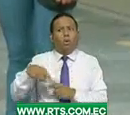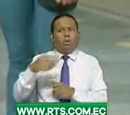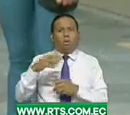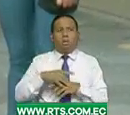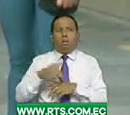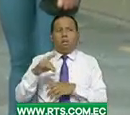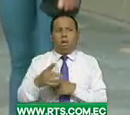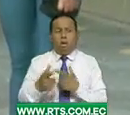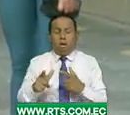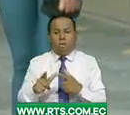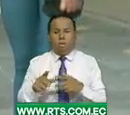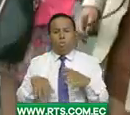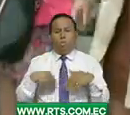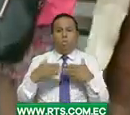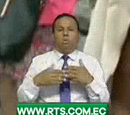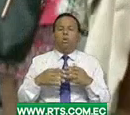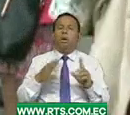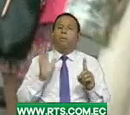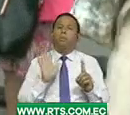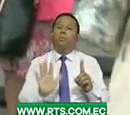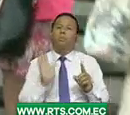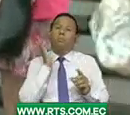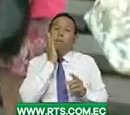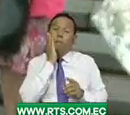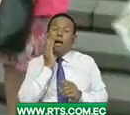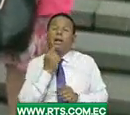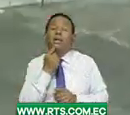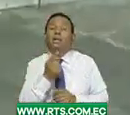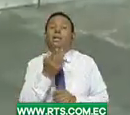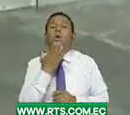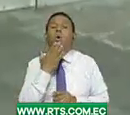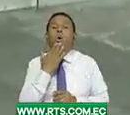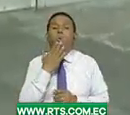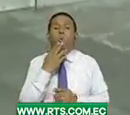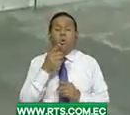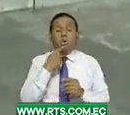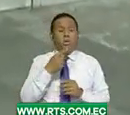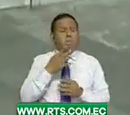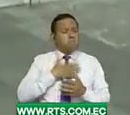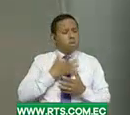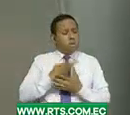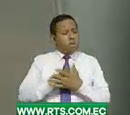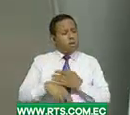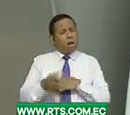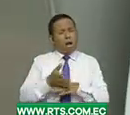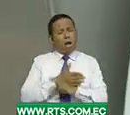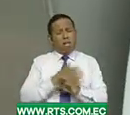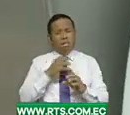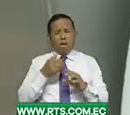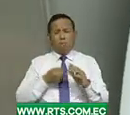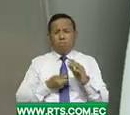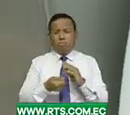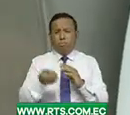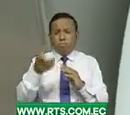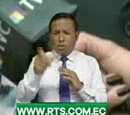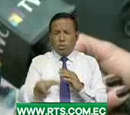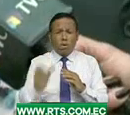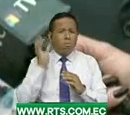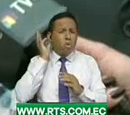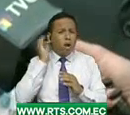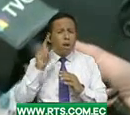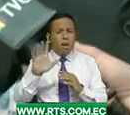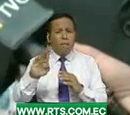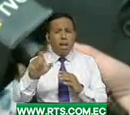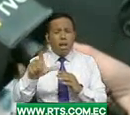Jocelyn mencionó que su hija al parecer fue presionada para dar su versión de lo sucedido el día en el que mataron a María Belén Bernal. ¿Por qué le